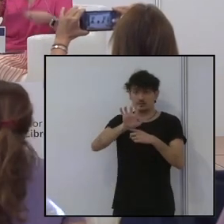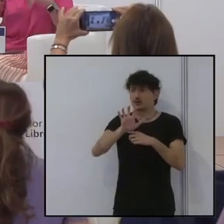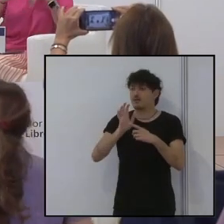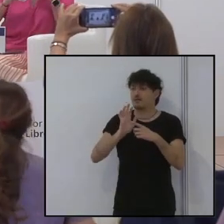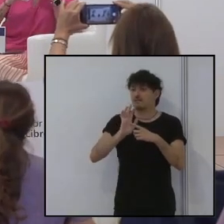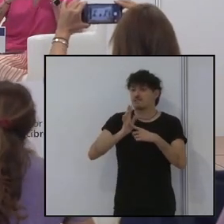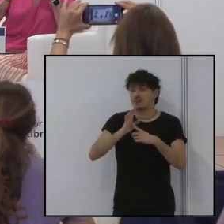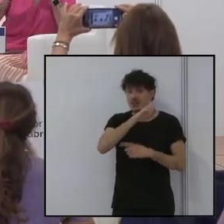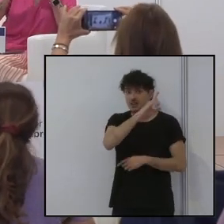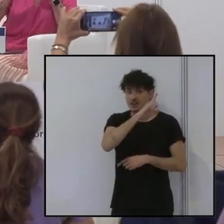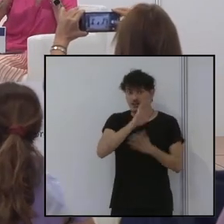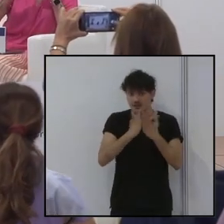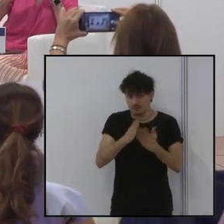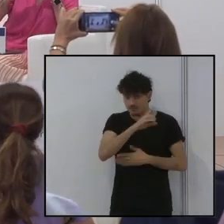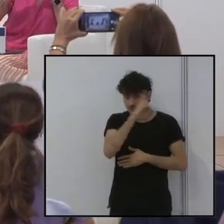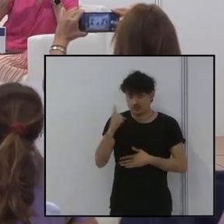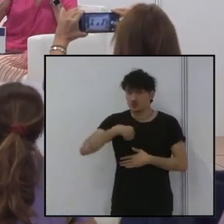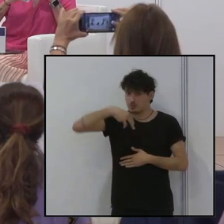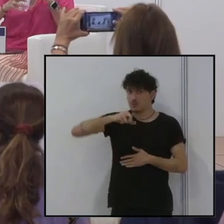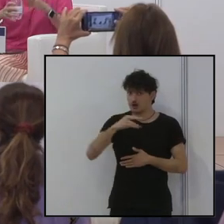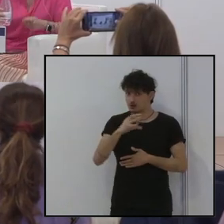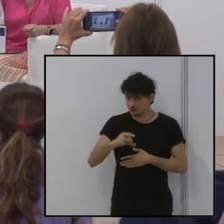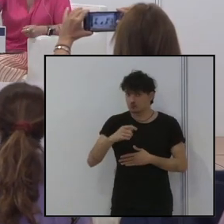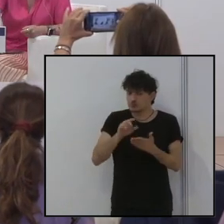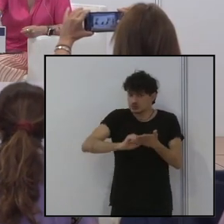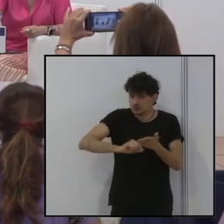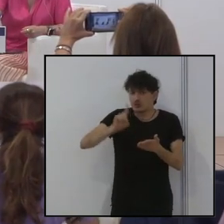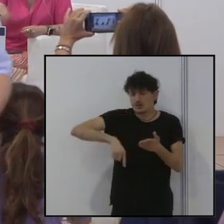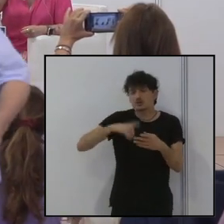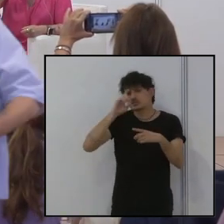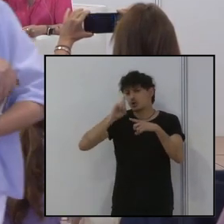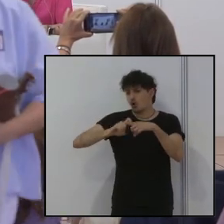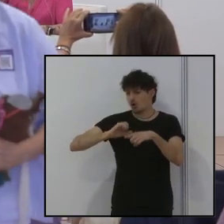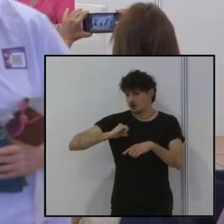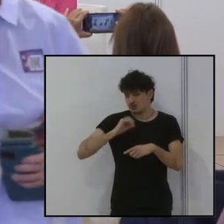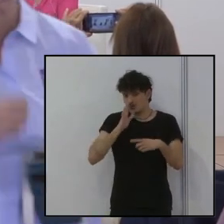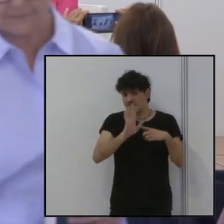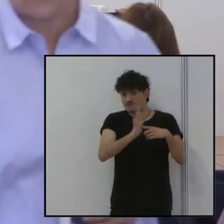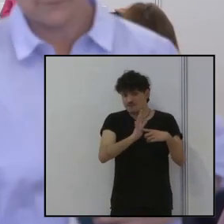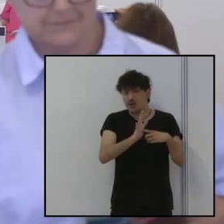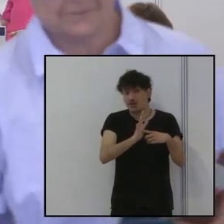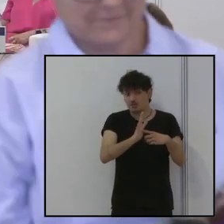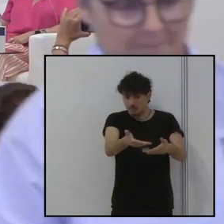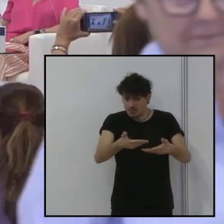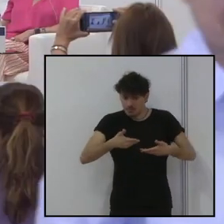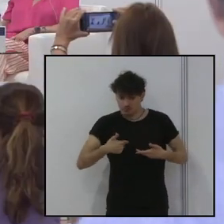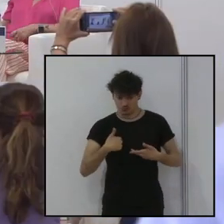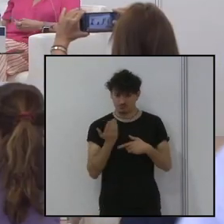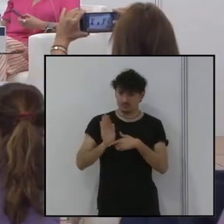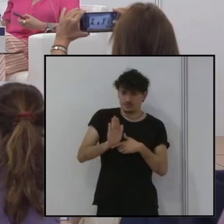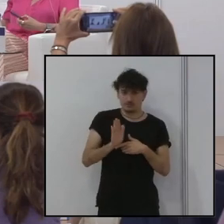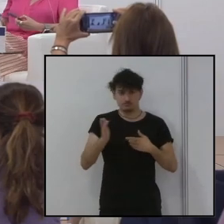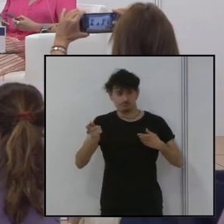Madrid. Soy Marcos Chicot, soy escritor, también soy psicólogo clínico y por eso la feria me ha pedido que haga de presentador o moderador en esta